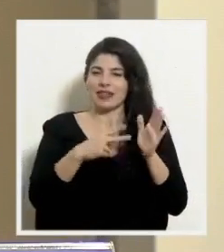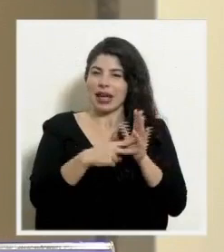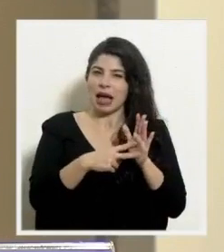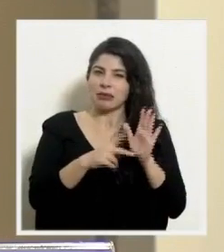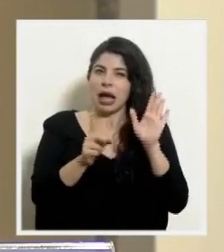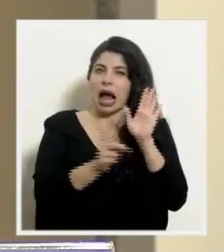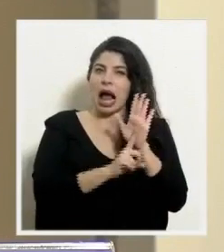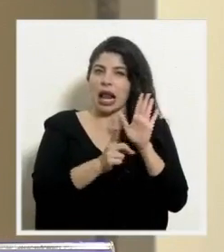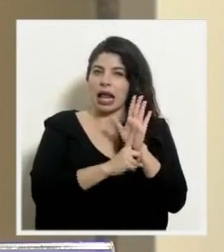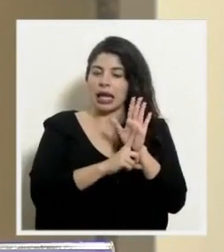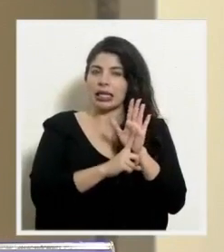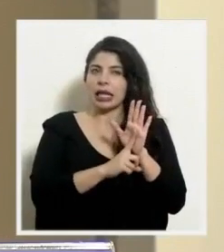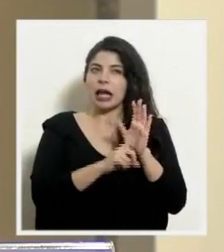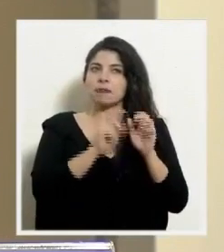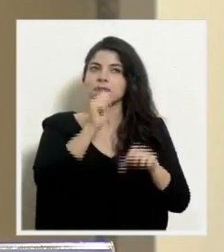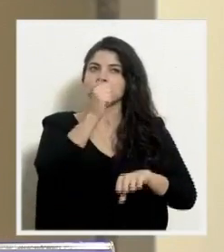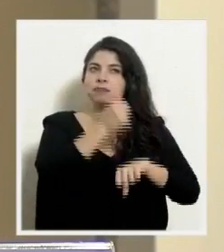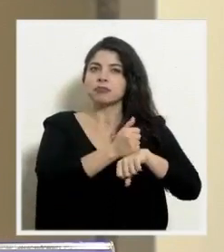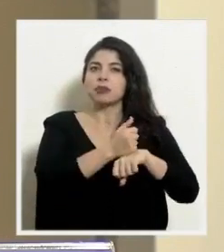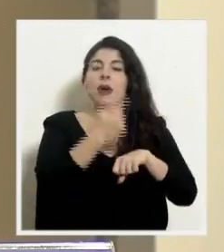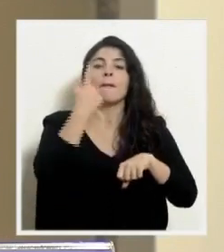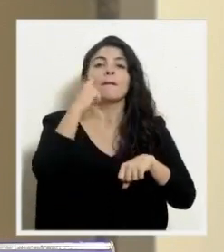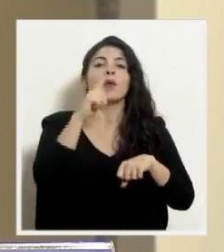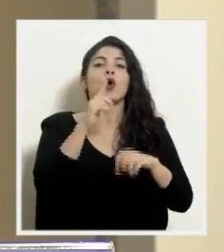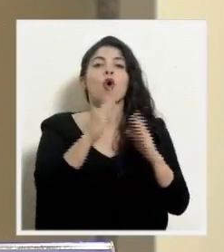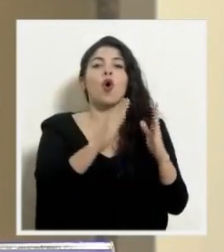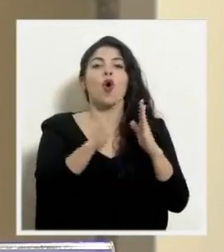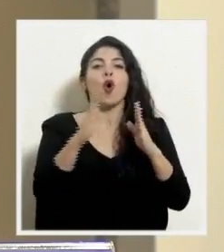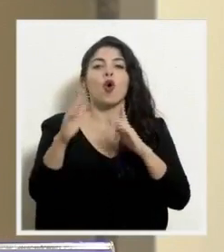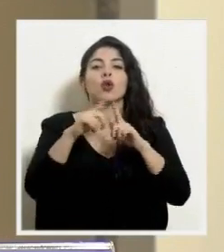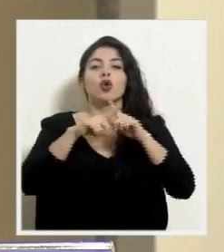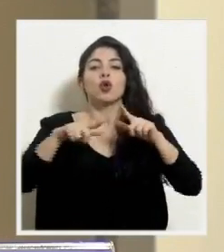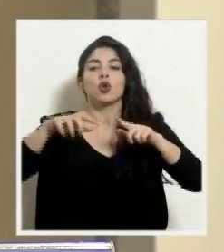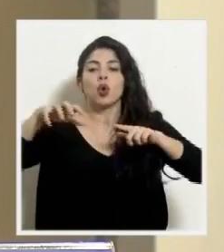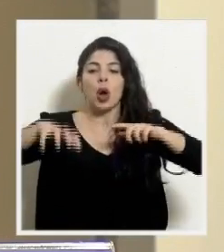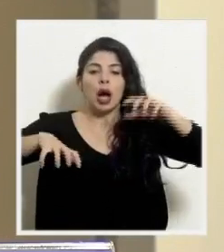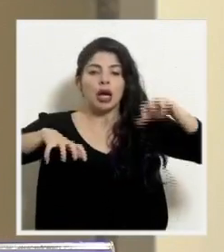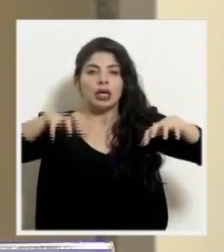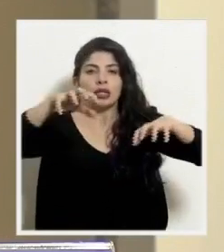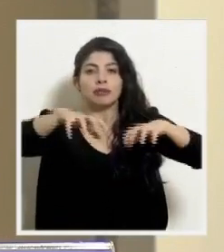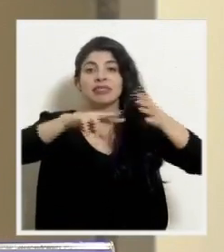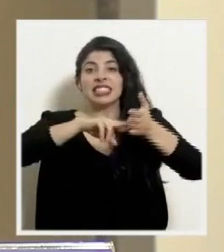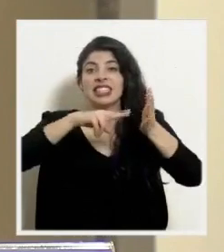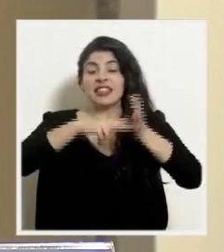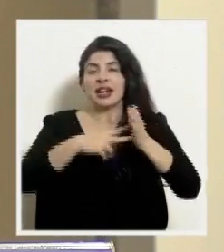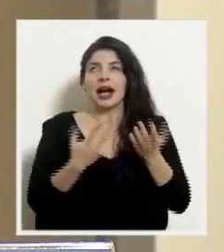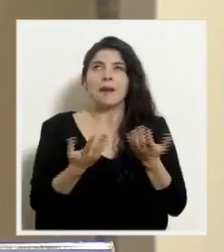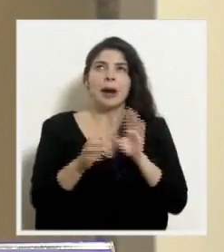se establecen bajo un esquema de orden territorial, porque estamos hablando de amenazas